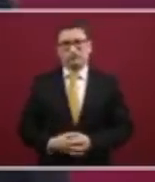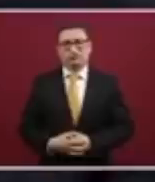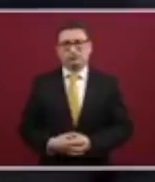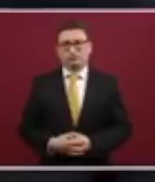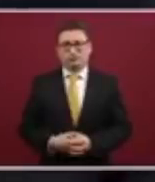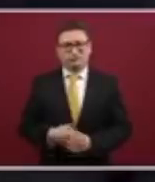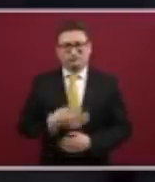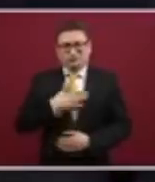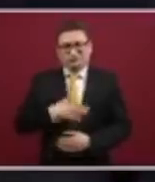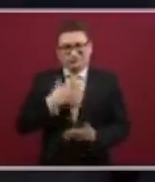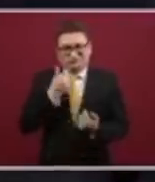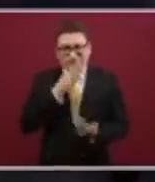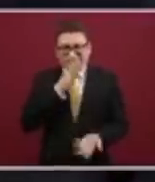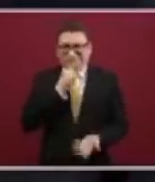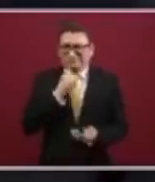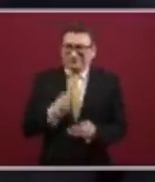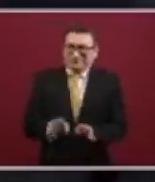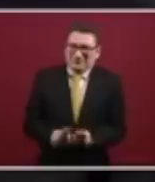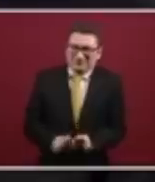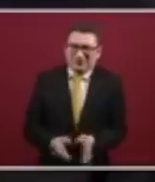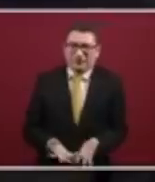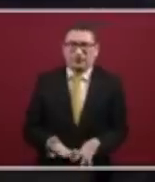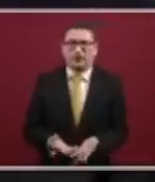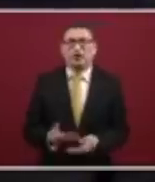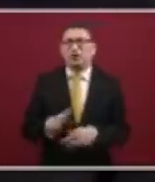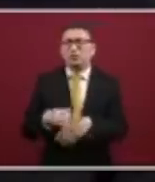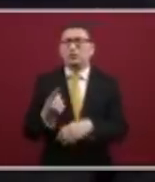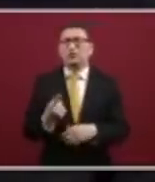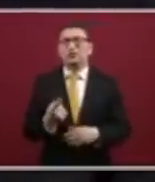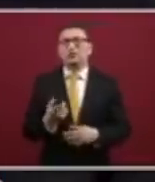No es posible que todos